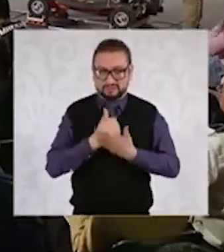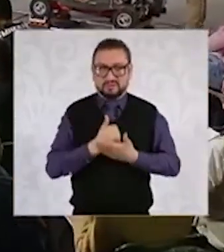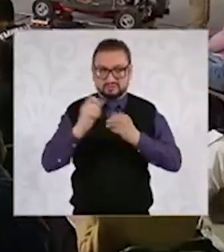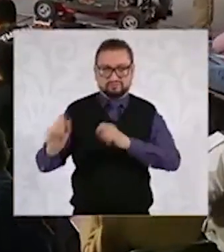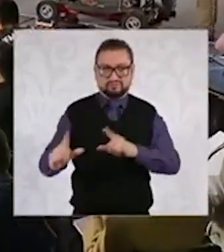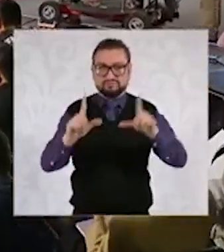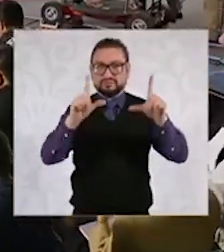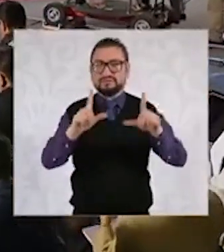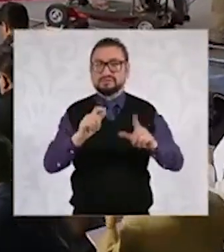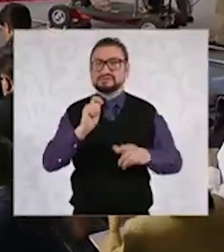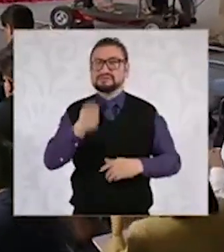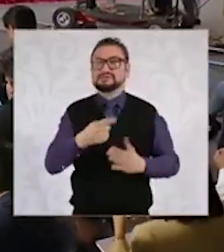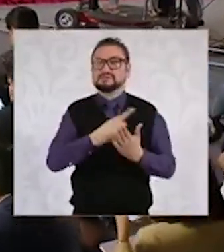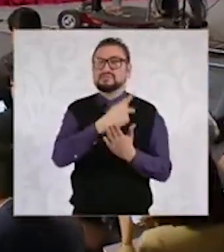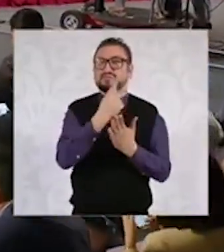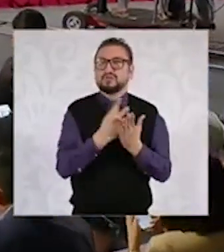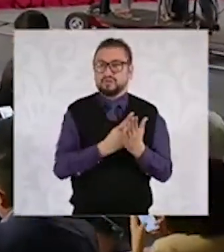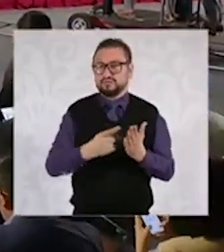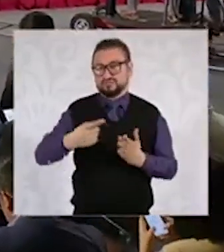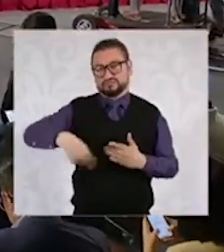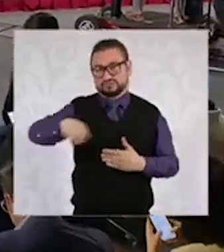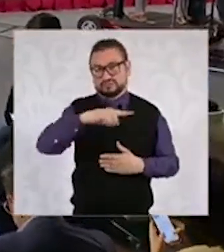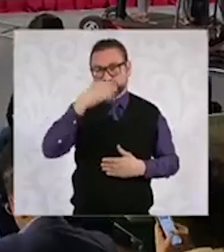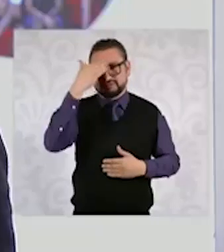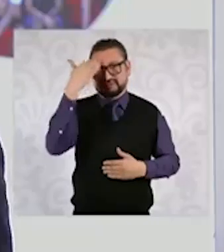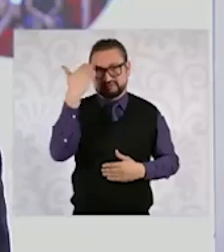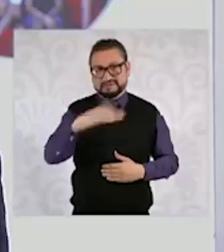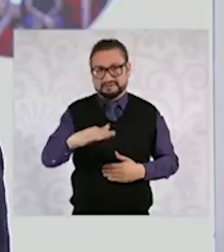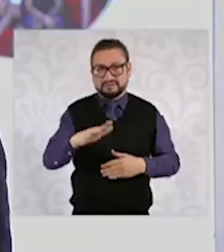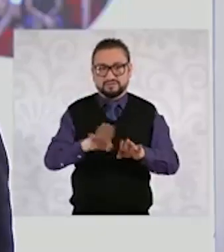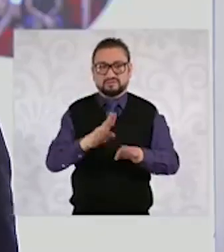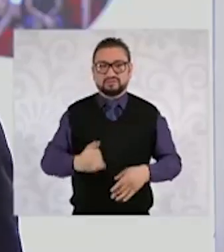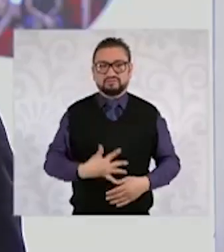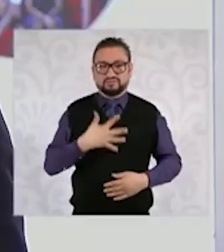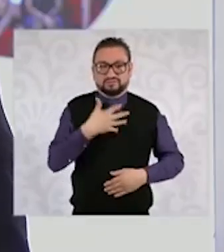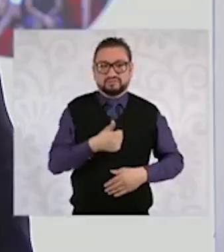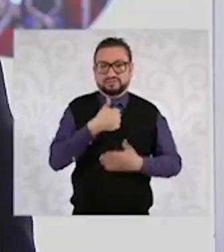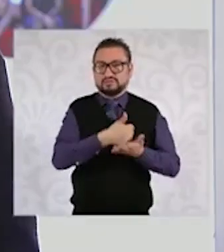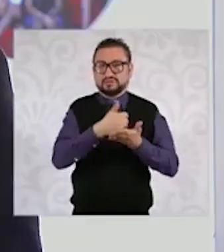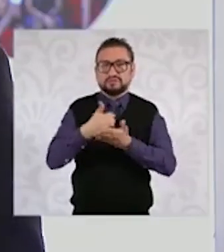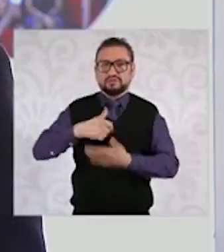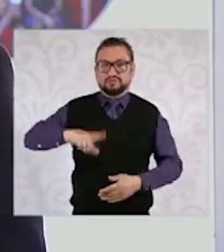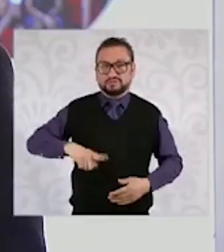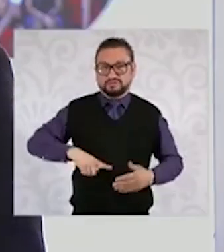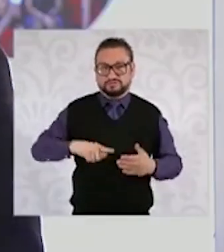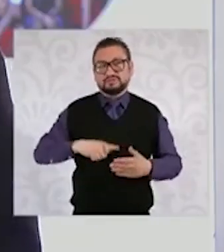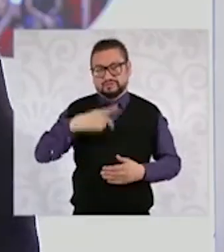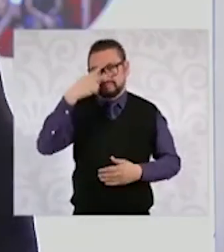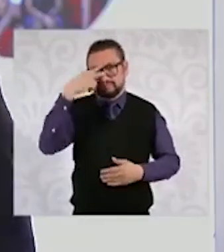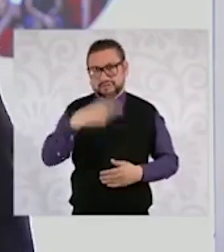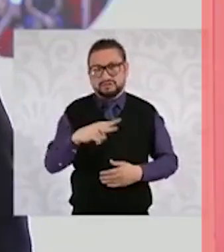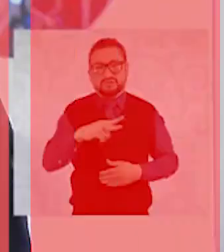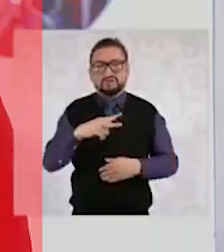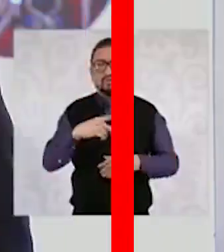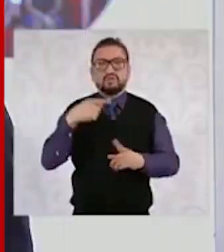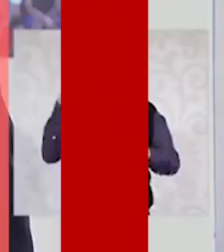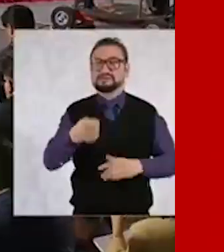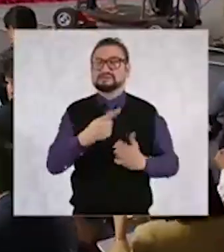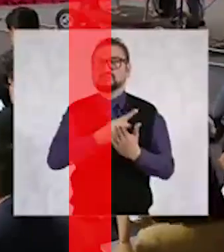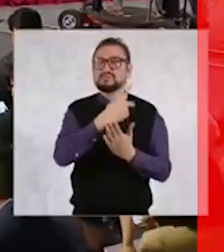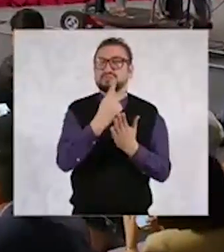laboral por ello se Indicó que se mantendrá Este programa social Pero ahora contará con seguro médico del